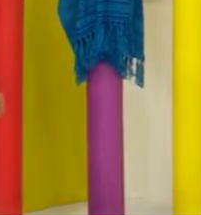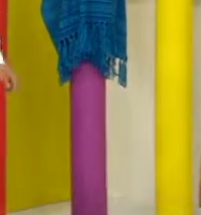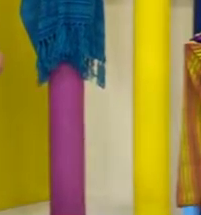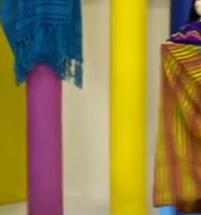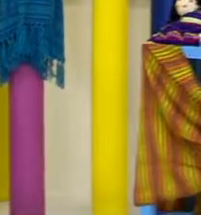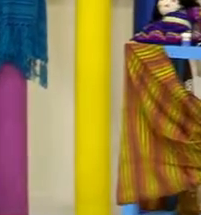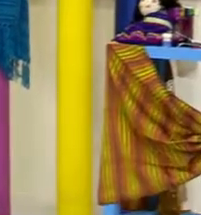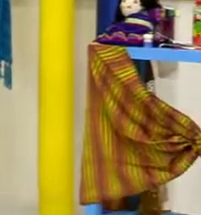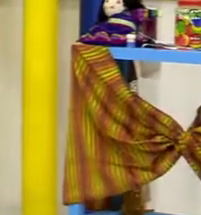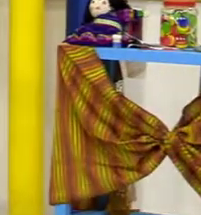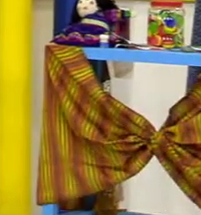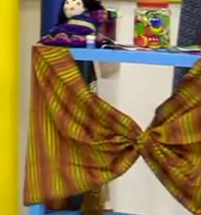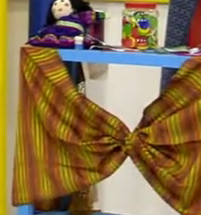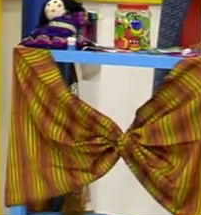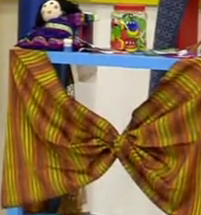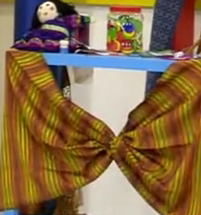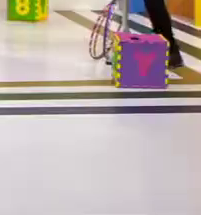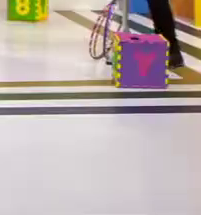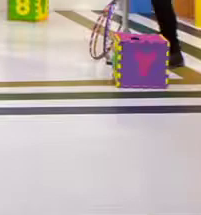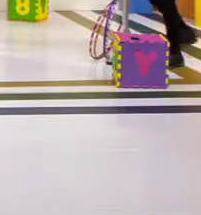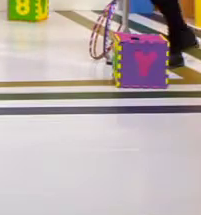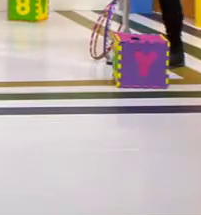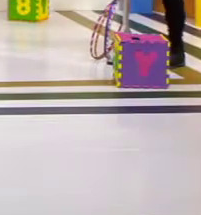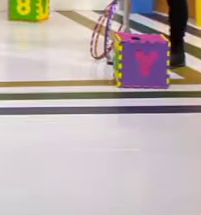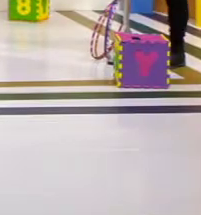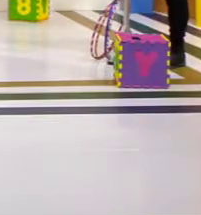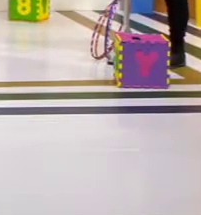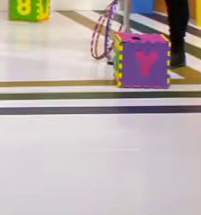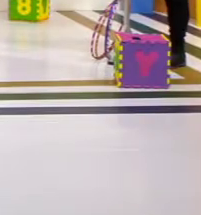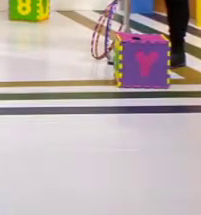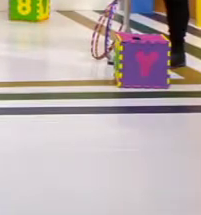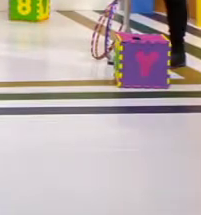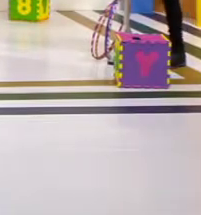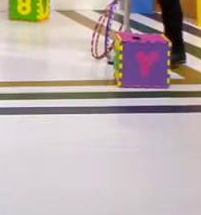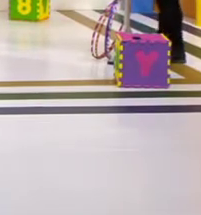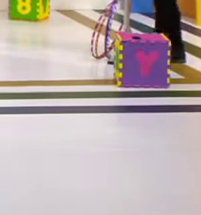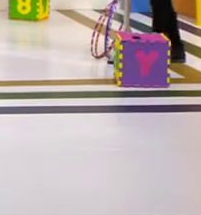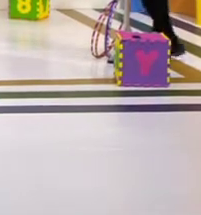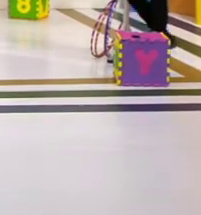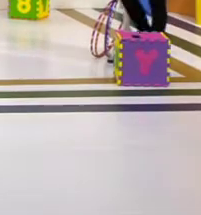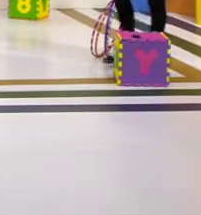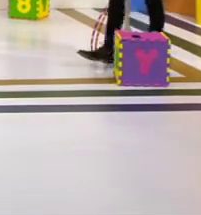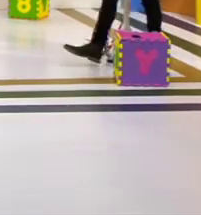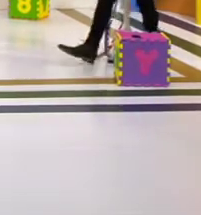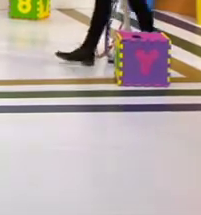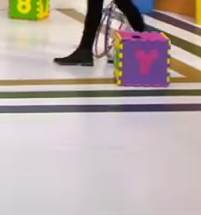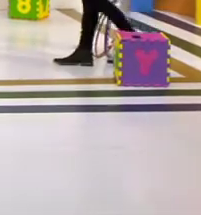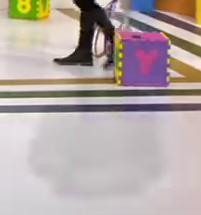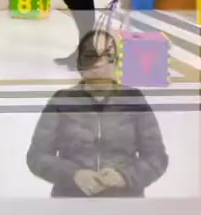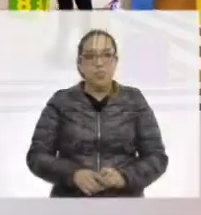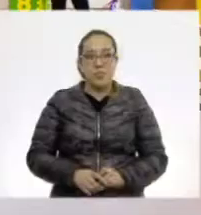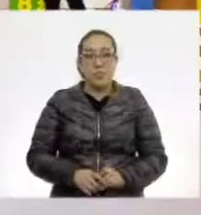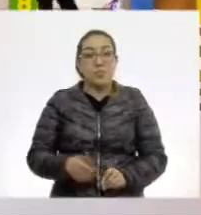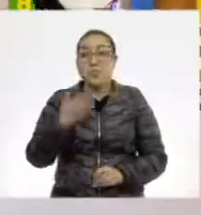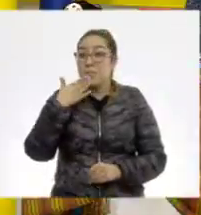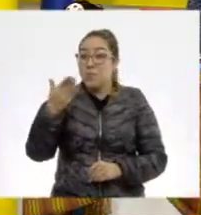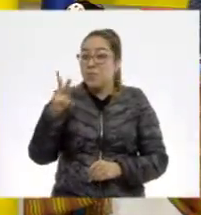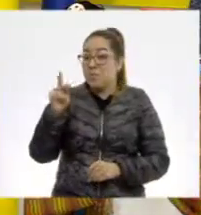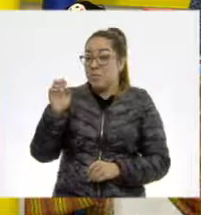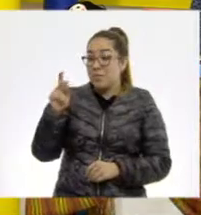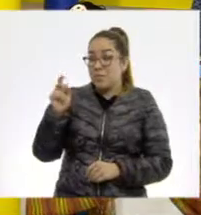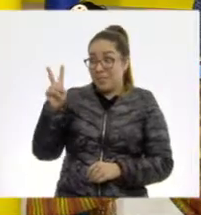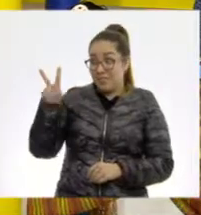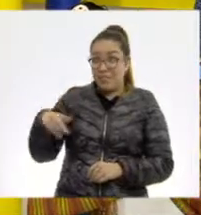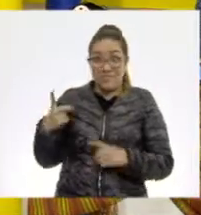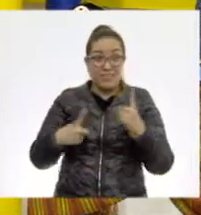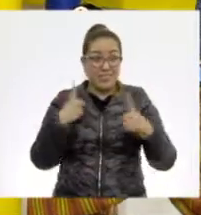Ok. ¡Rayo congelador! ¡Ay, nos congelamos al mismo tiempo! Exacto, fue doble congelamiento. Muy bien, Pepe.